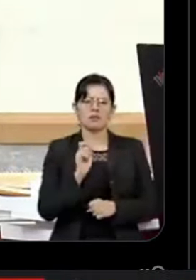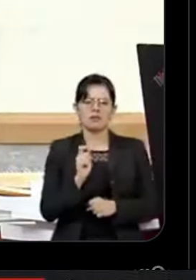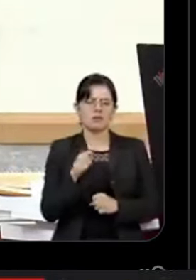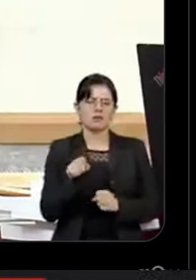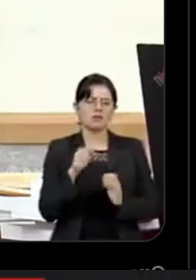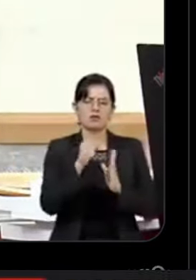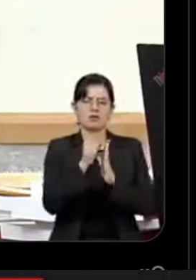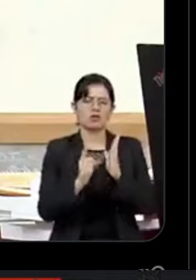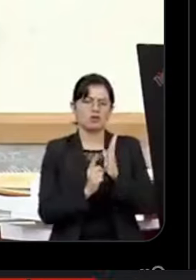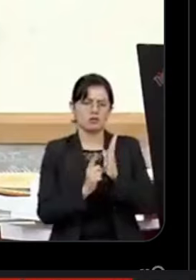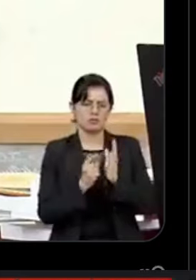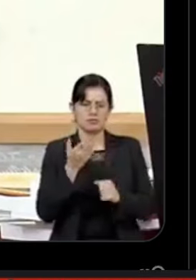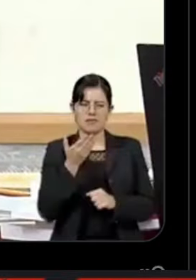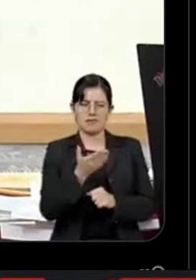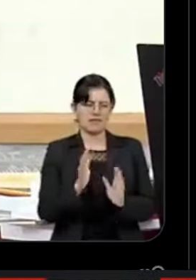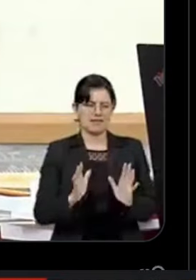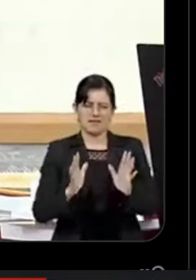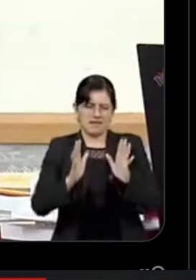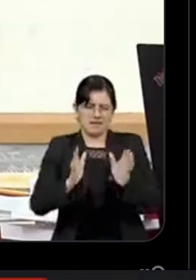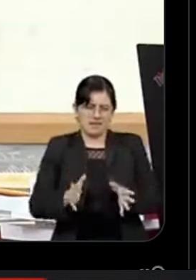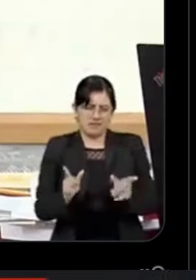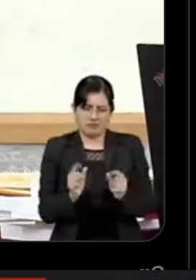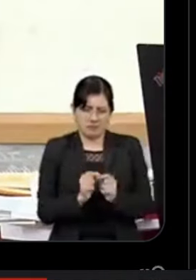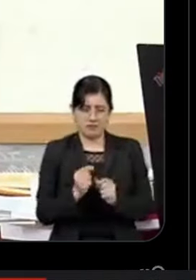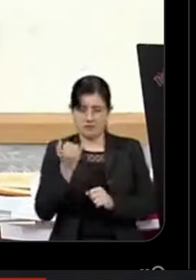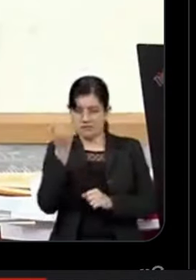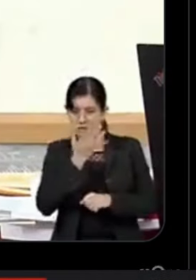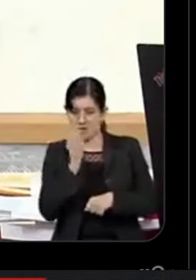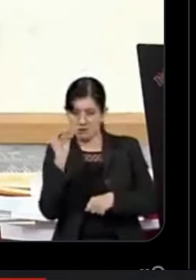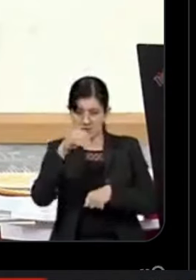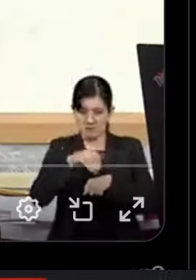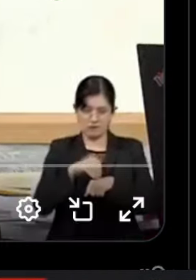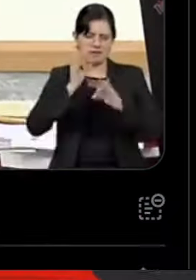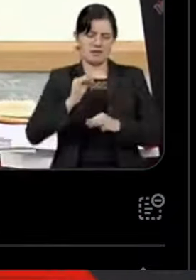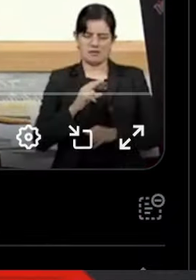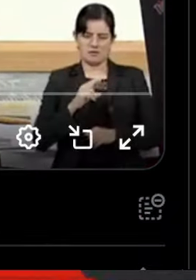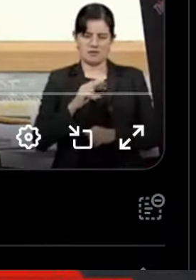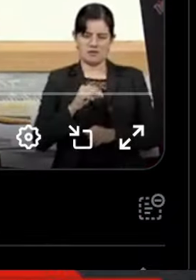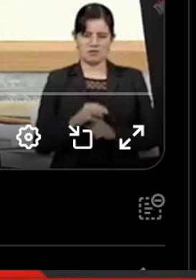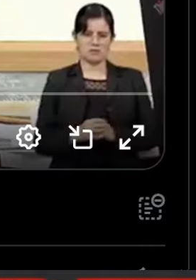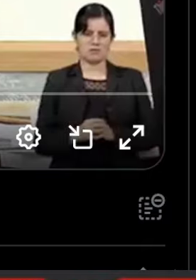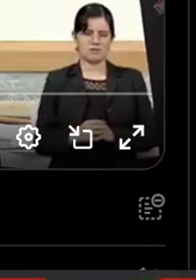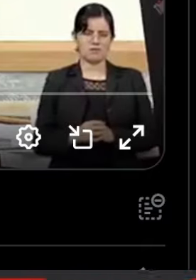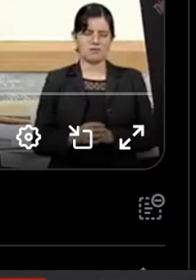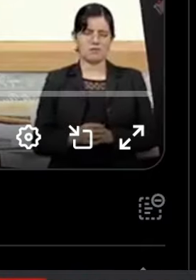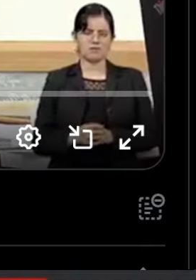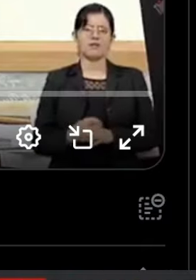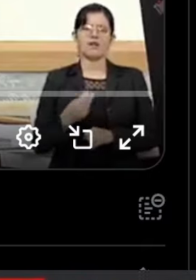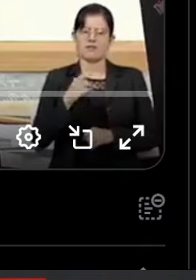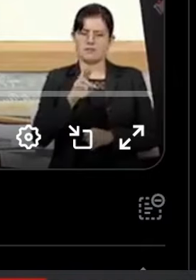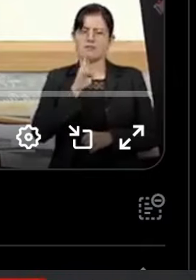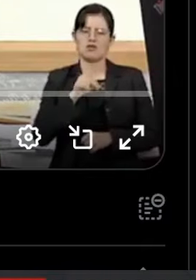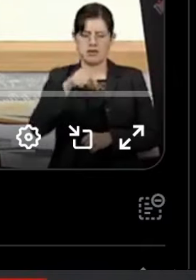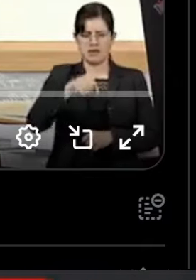noche puso que el día de ayer por la noche lo iba a borrar sin embargo no fue así escuchen rápidamente las palabras